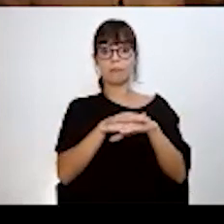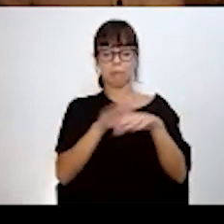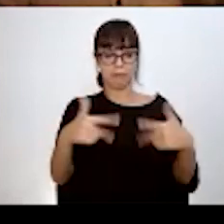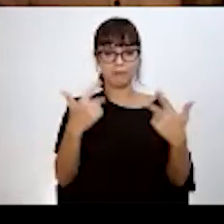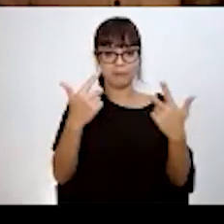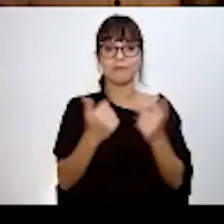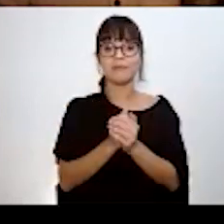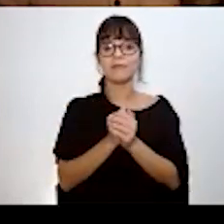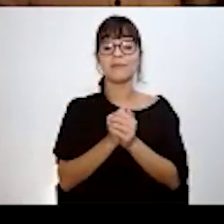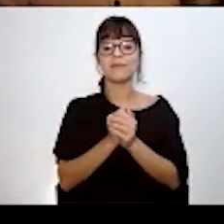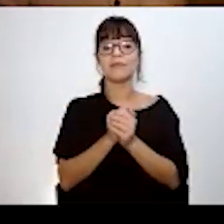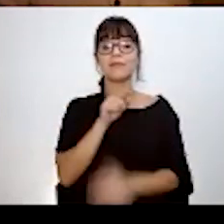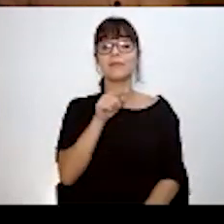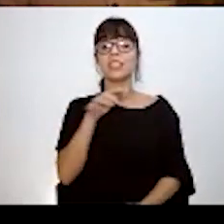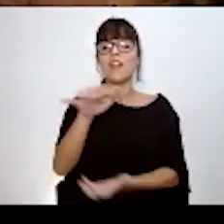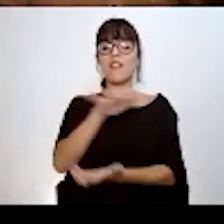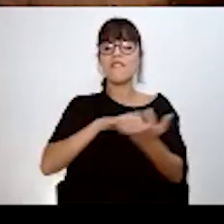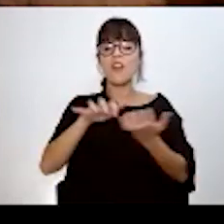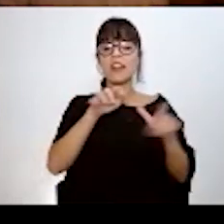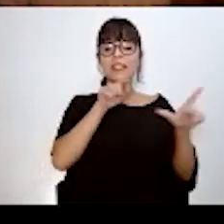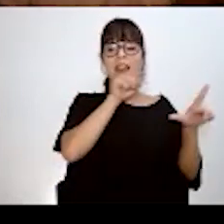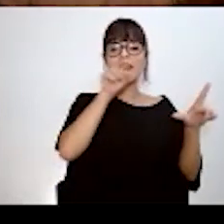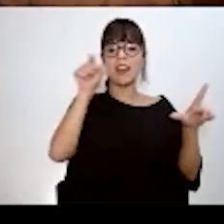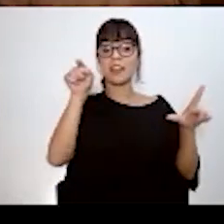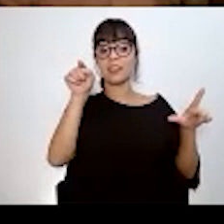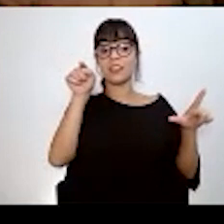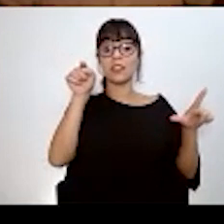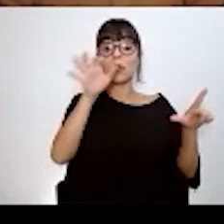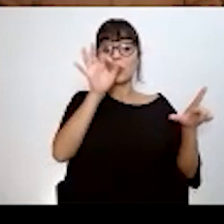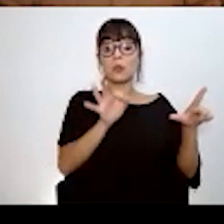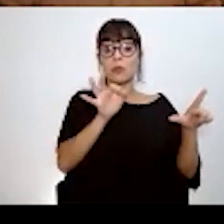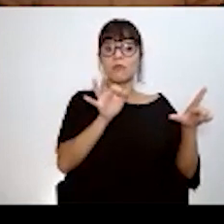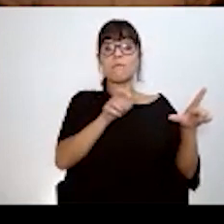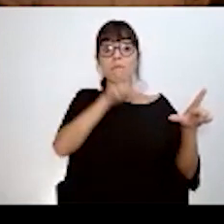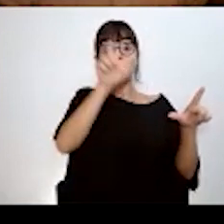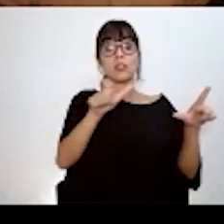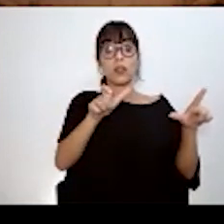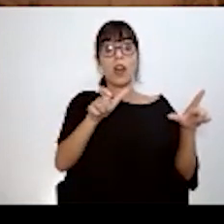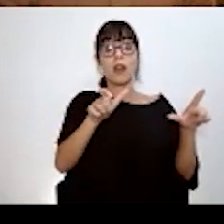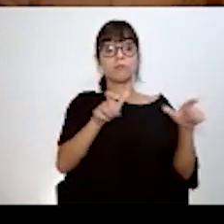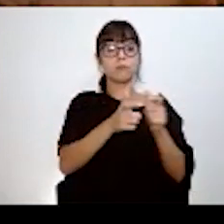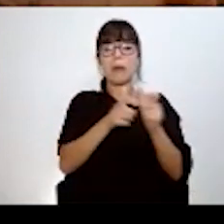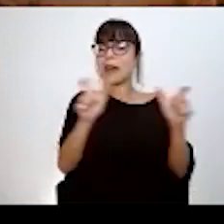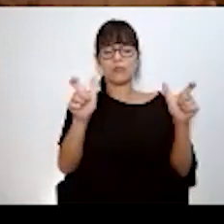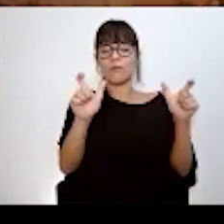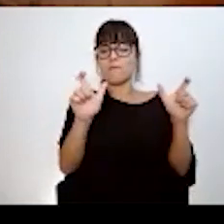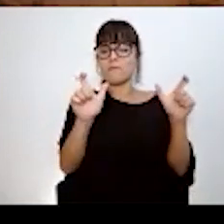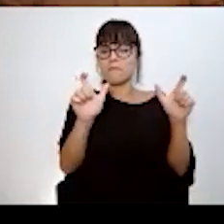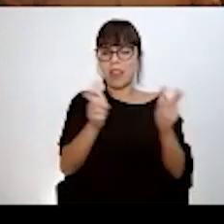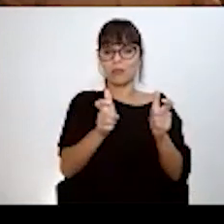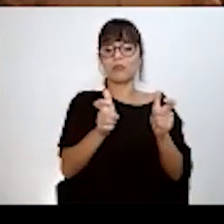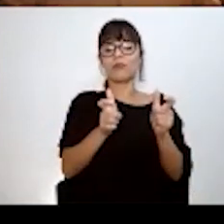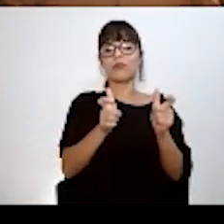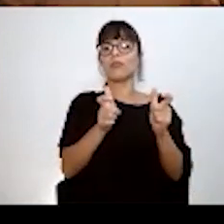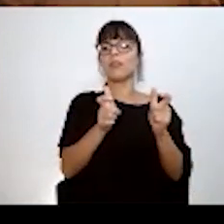coincide en estos momentos de violencia con unos ligeros descensos en esta dinámica demográfica. Esto no significa que haya una reducción de la población a consecuencia